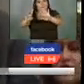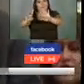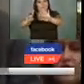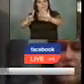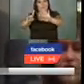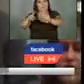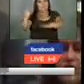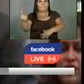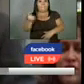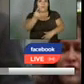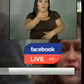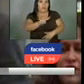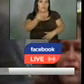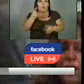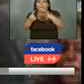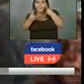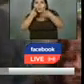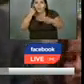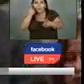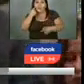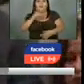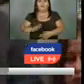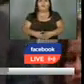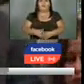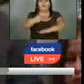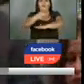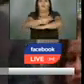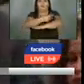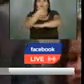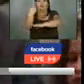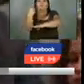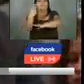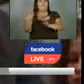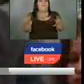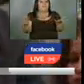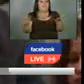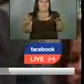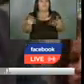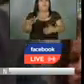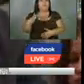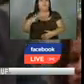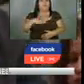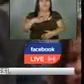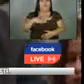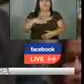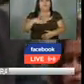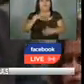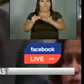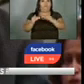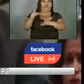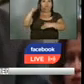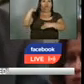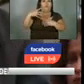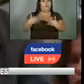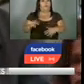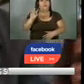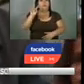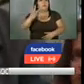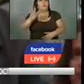nacionales y extranjeros. Nuestras fronteras terrestres experimentaron un incremento del